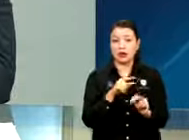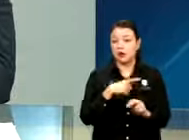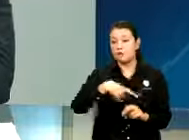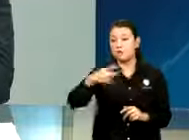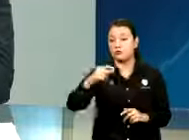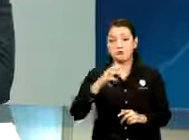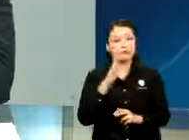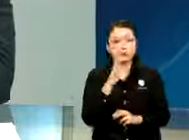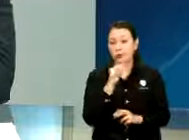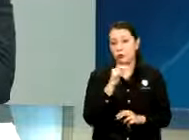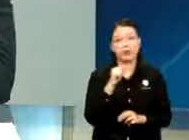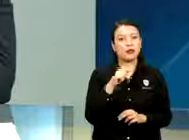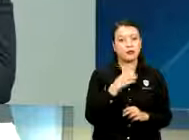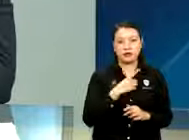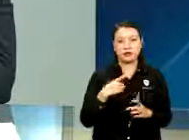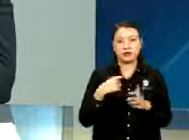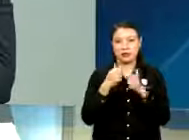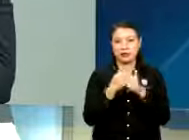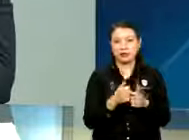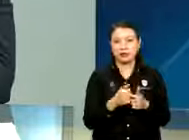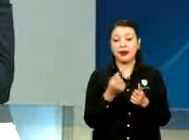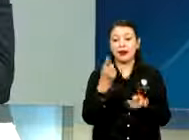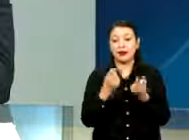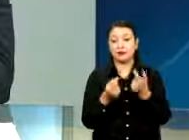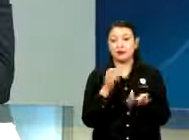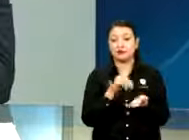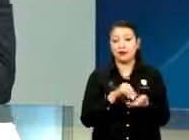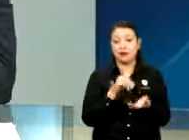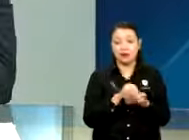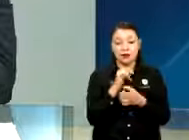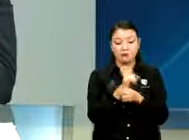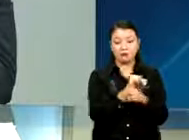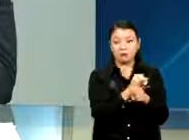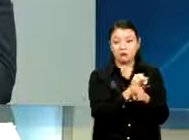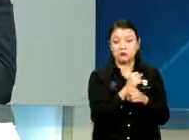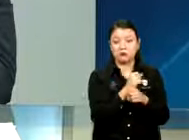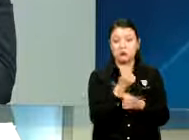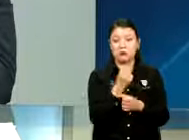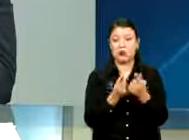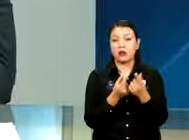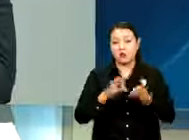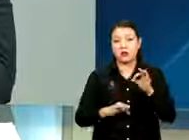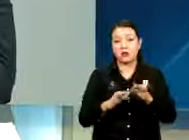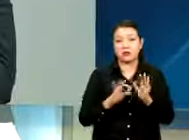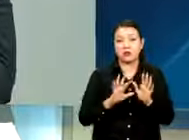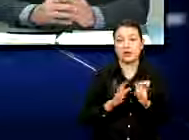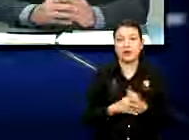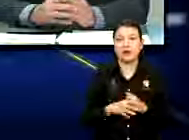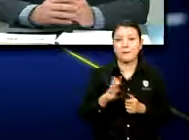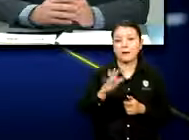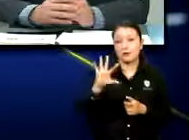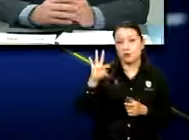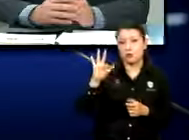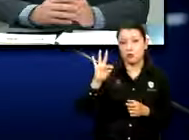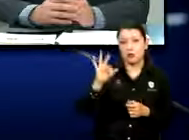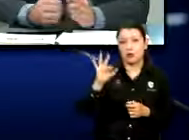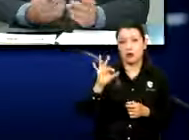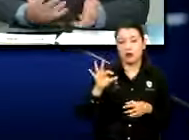amparo algunos de ellos todavía están en trámite están ya ante el tribunal estatal de justicia administrativa a cerca de 40 juicios de